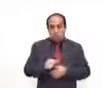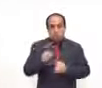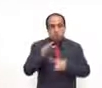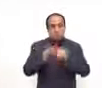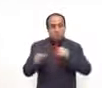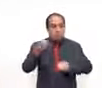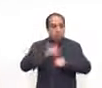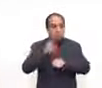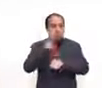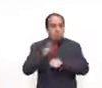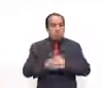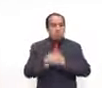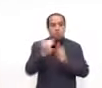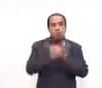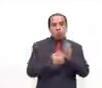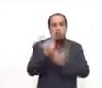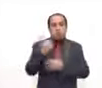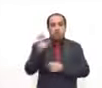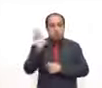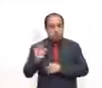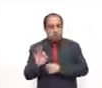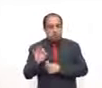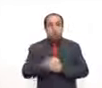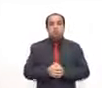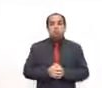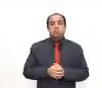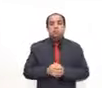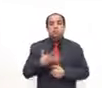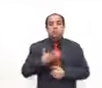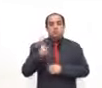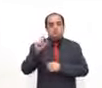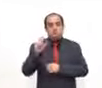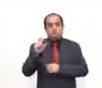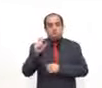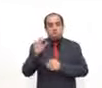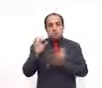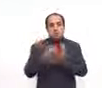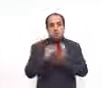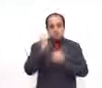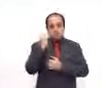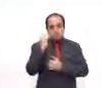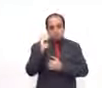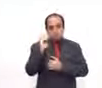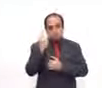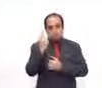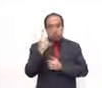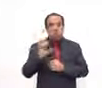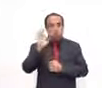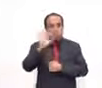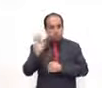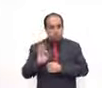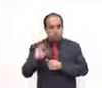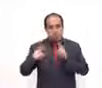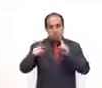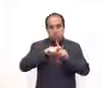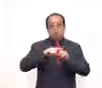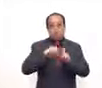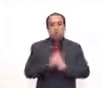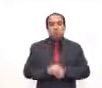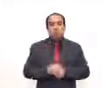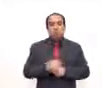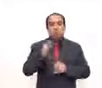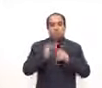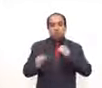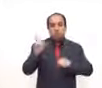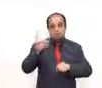a estar en el último dato que tenemos ayer, que es un 20.01% de positividad de los últimos 7